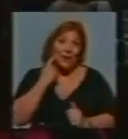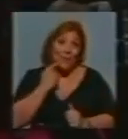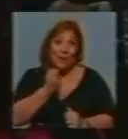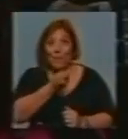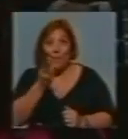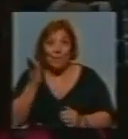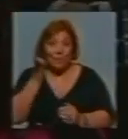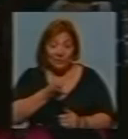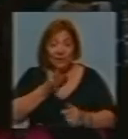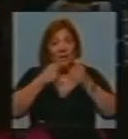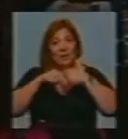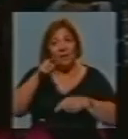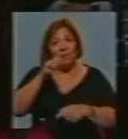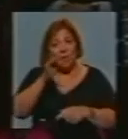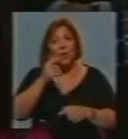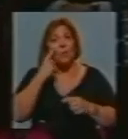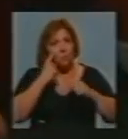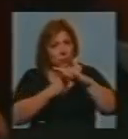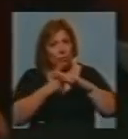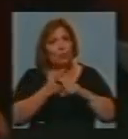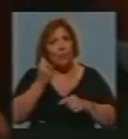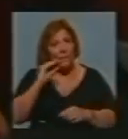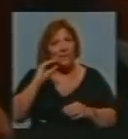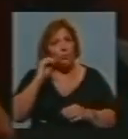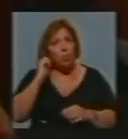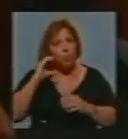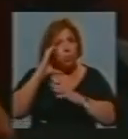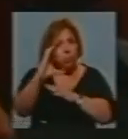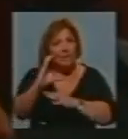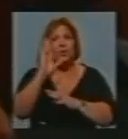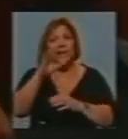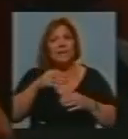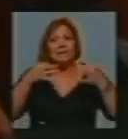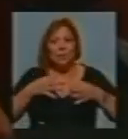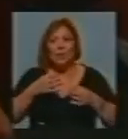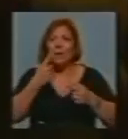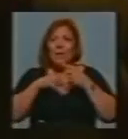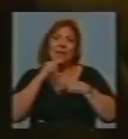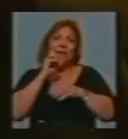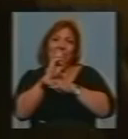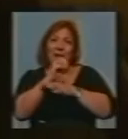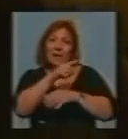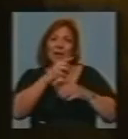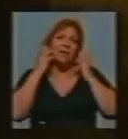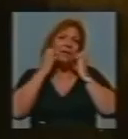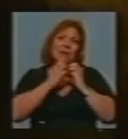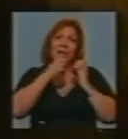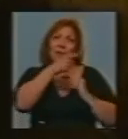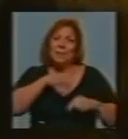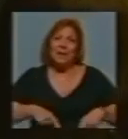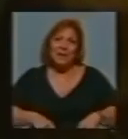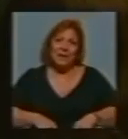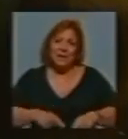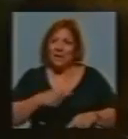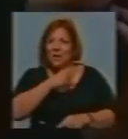ven positivo el aumento en el presupuesto destinado a la seguridad, aunque critican la gestión del ministro de la cartera del Interior,